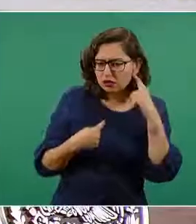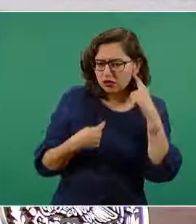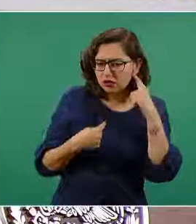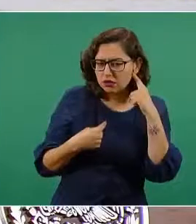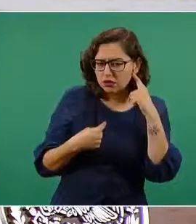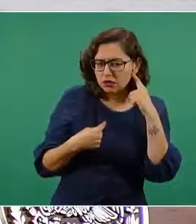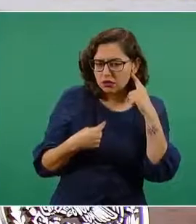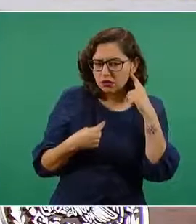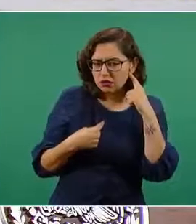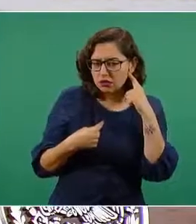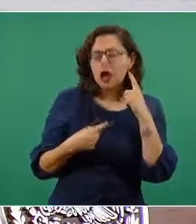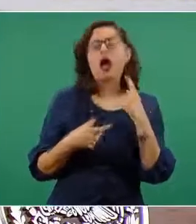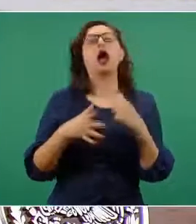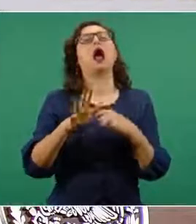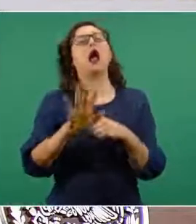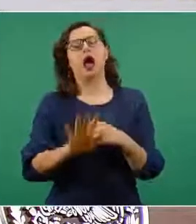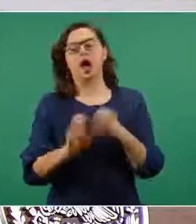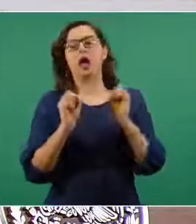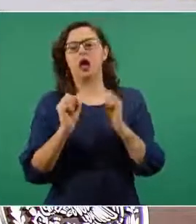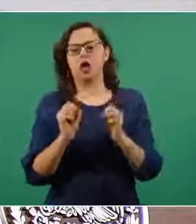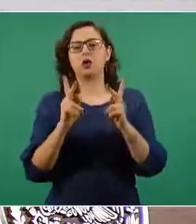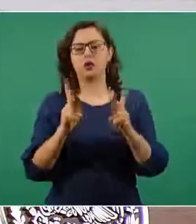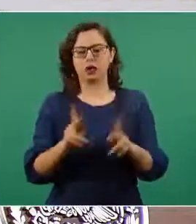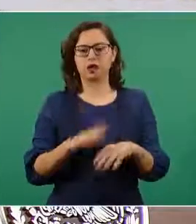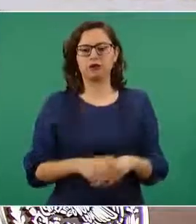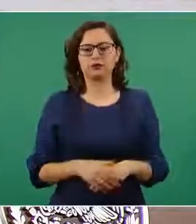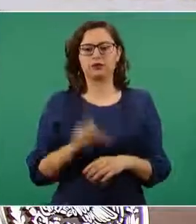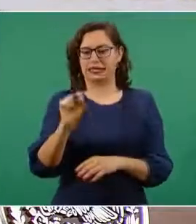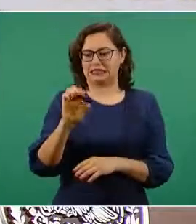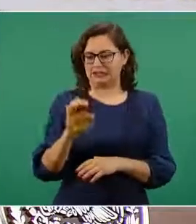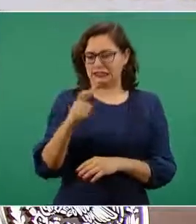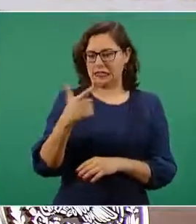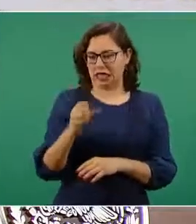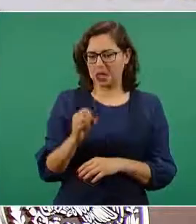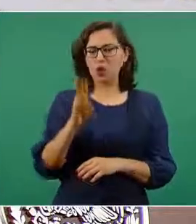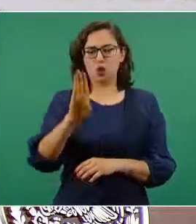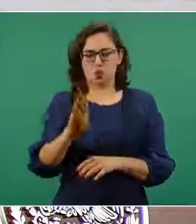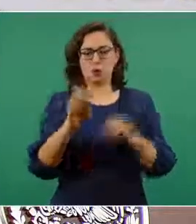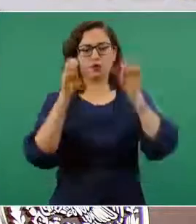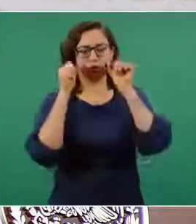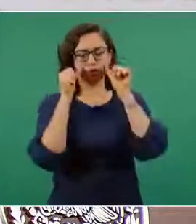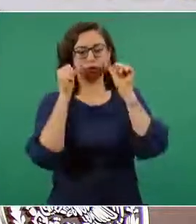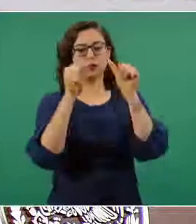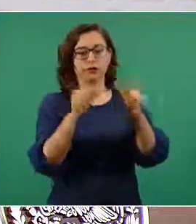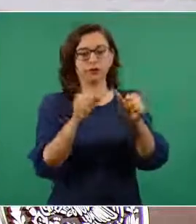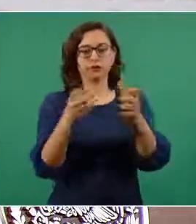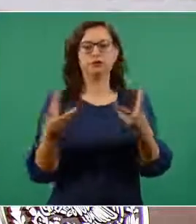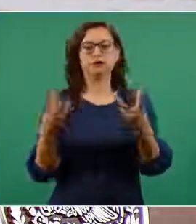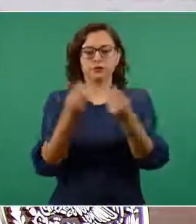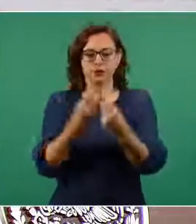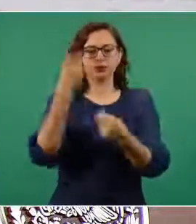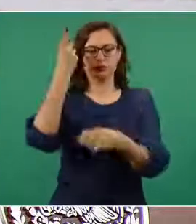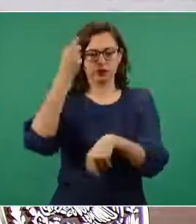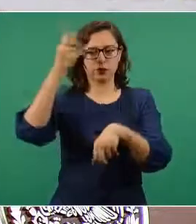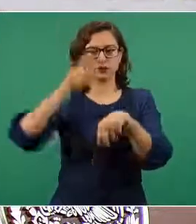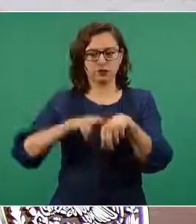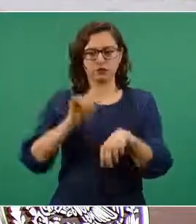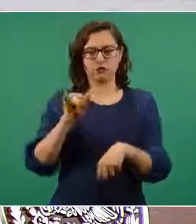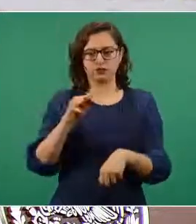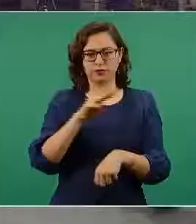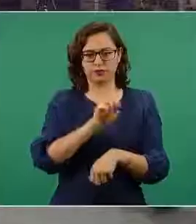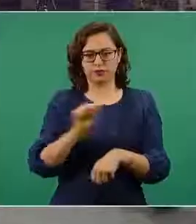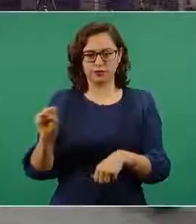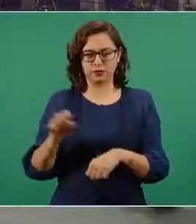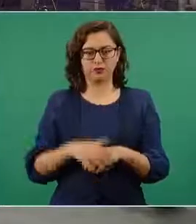Ah, bueno, que los van a recibir en Gobernación y va a estar ahí el director del Seguro